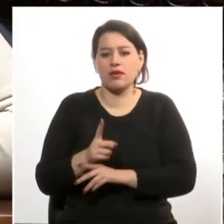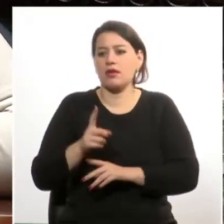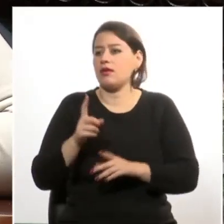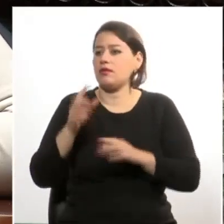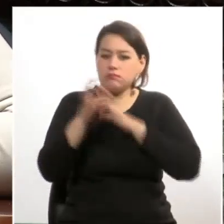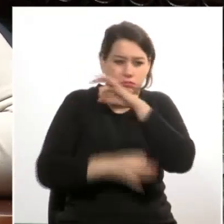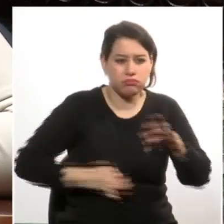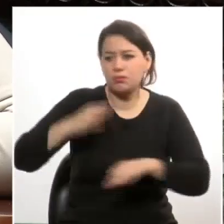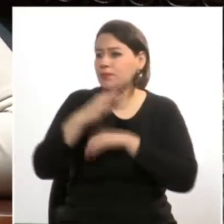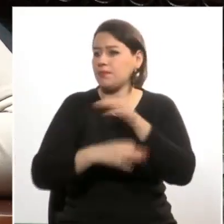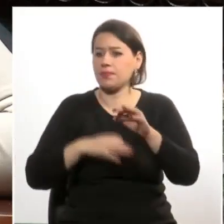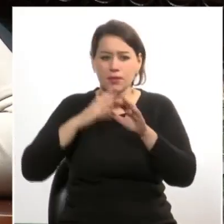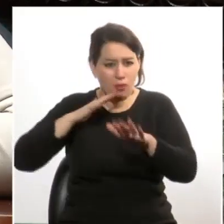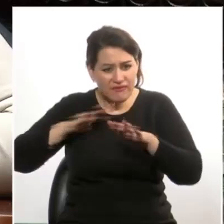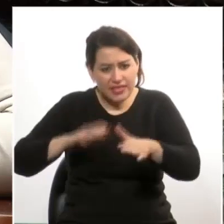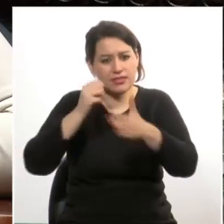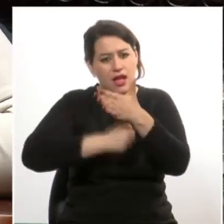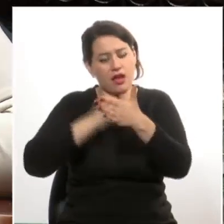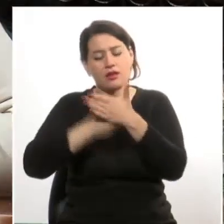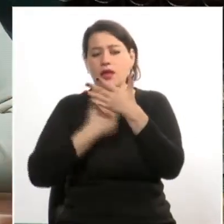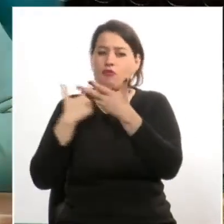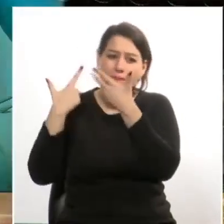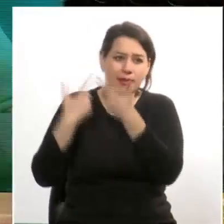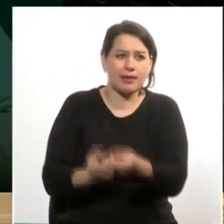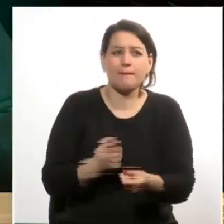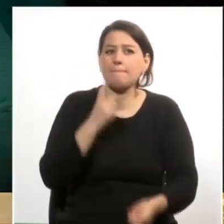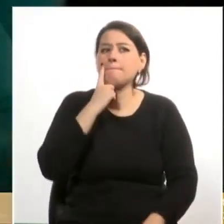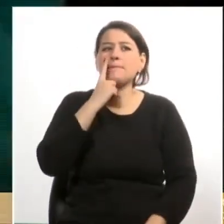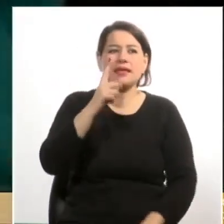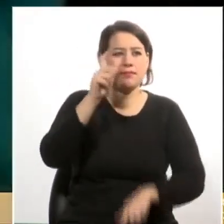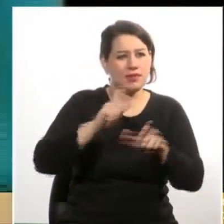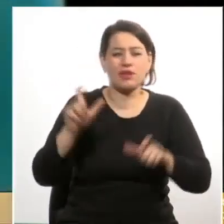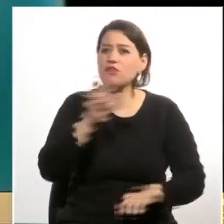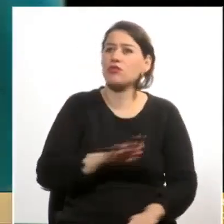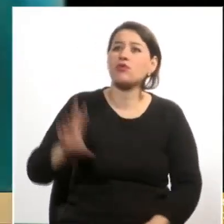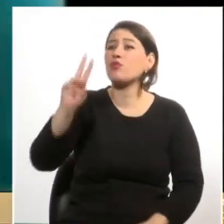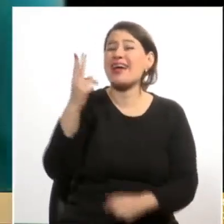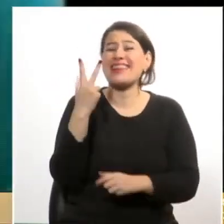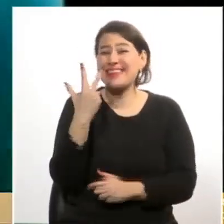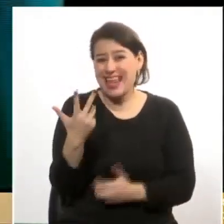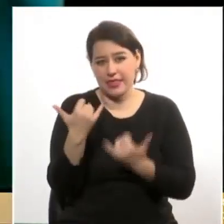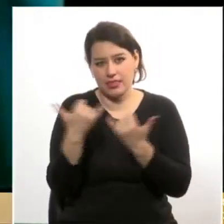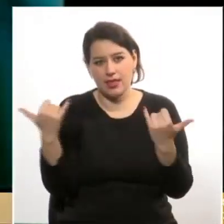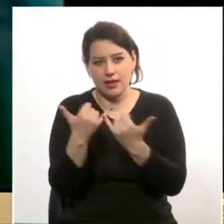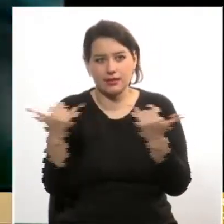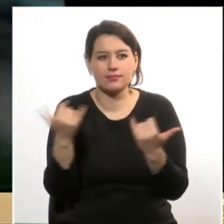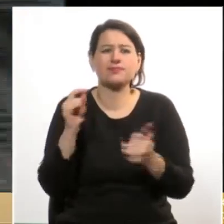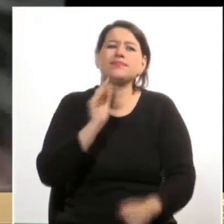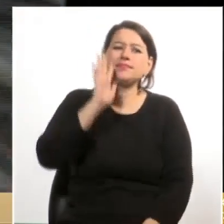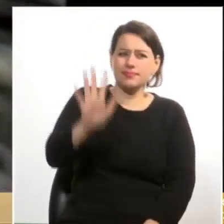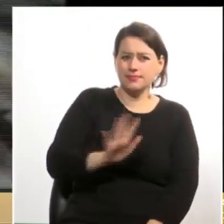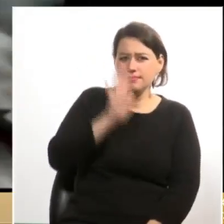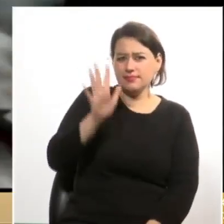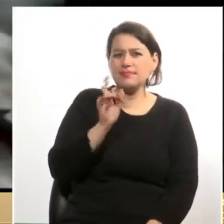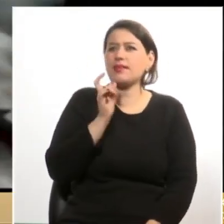que explicar, que movilizar y acompañar a miles de todo el país en solo 3 días. Imaginemos lo que